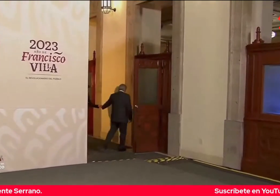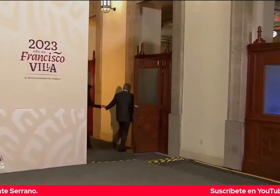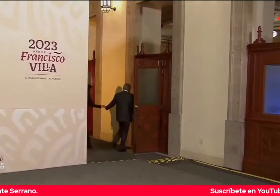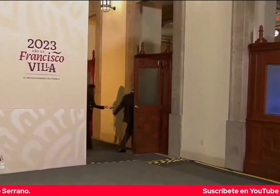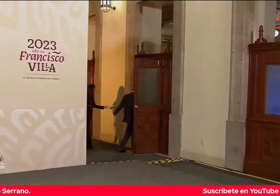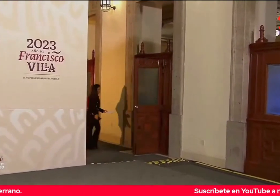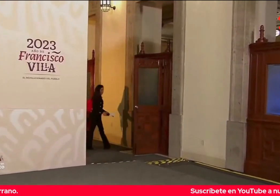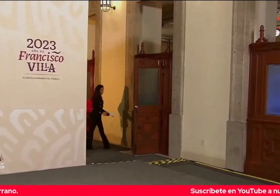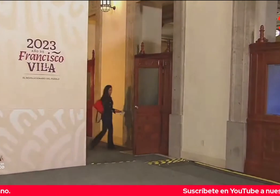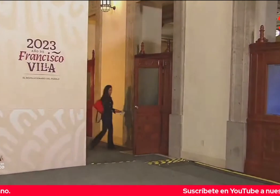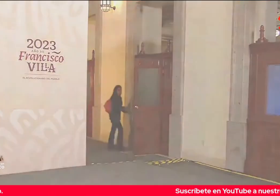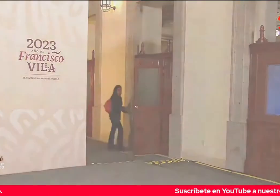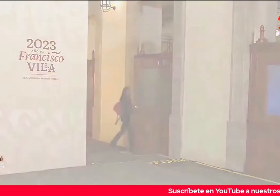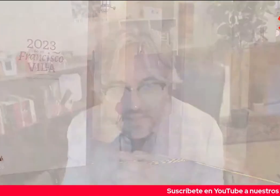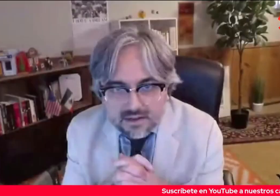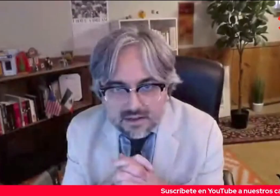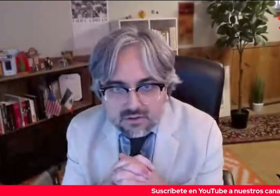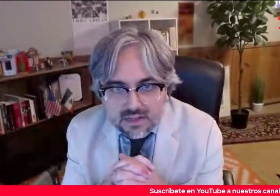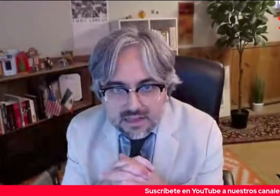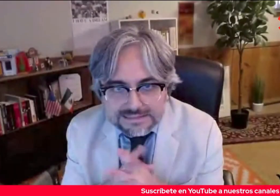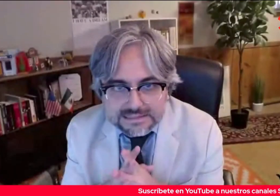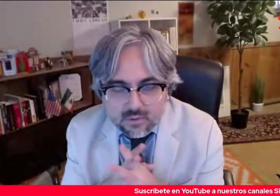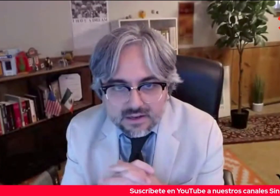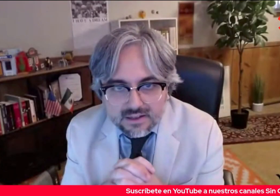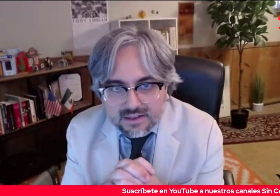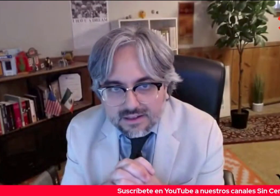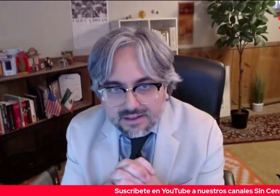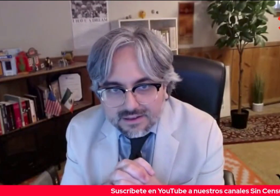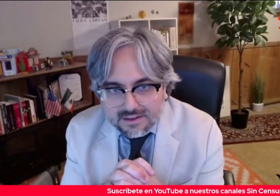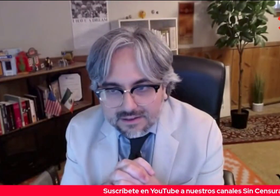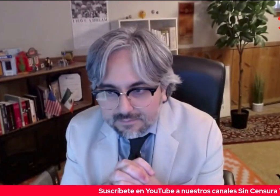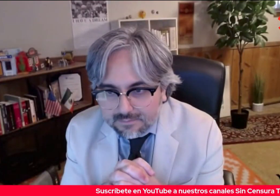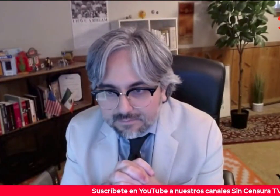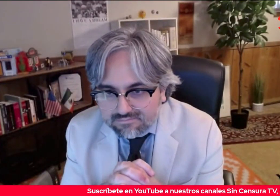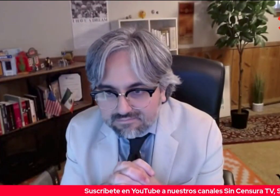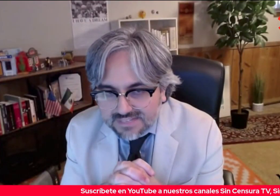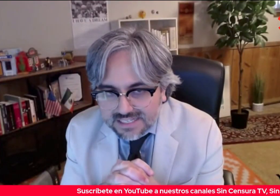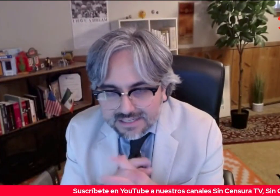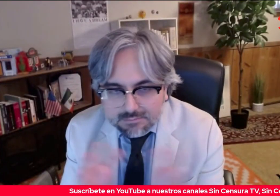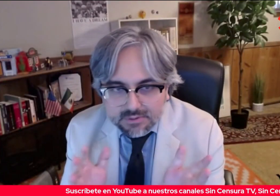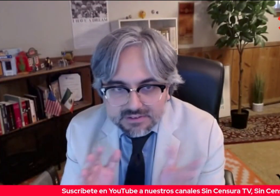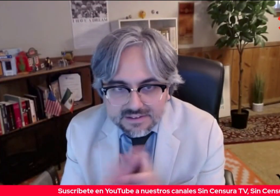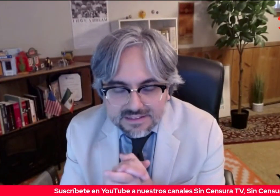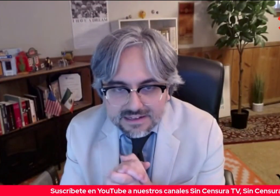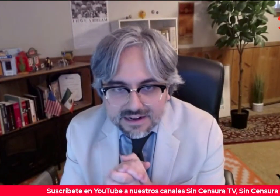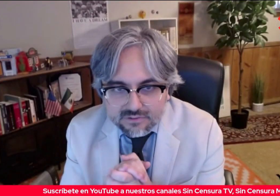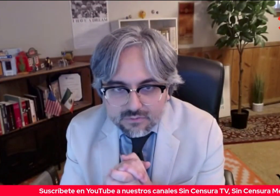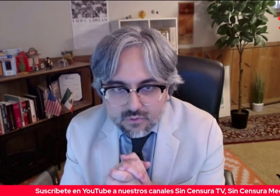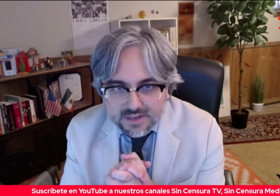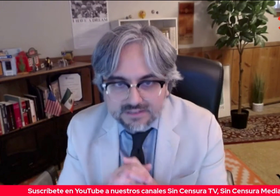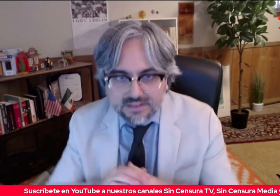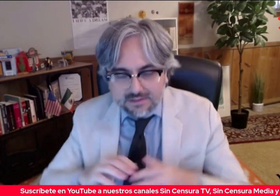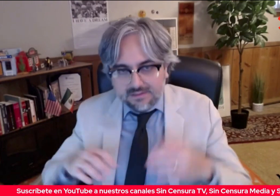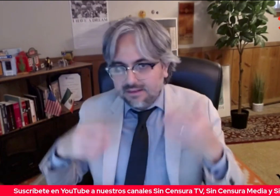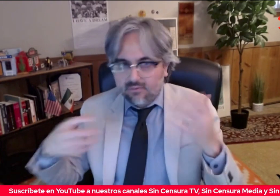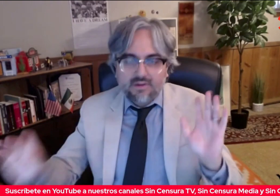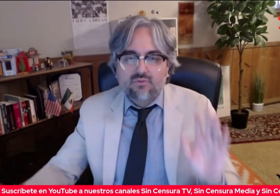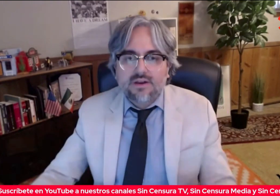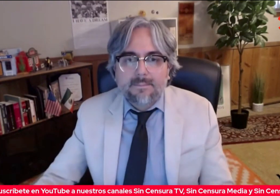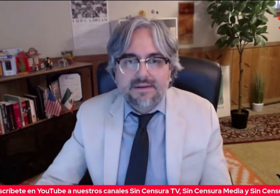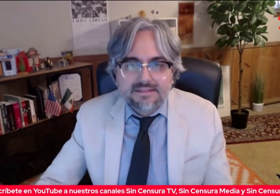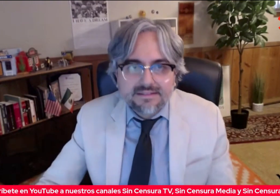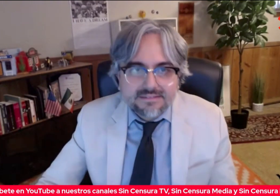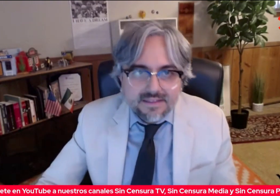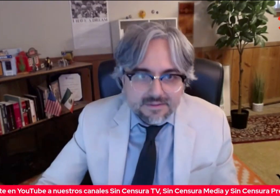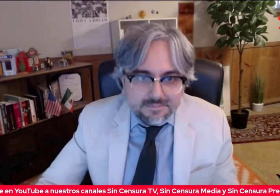Bueno, pues así concluye esta conferencia de prensa mañanera con una, híjole, eh, pues declaración fuerte